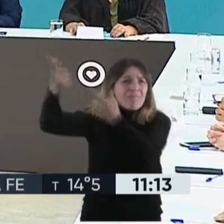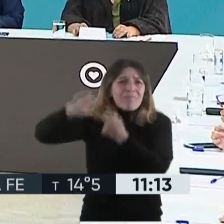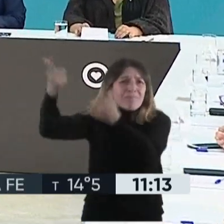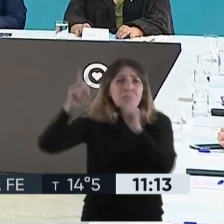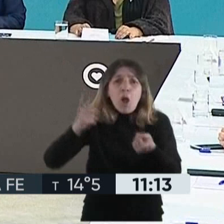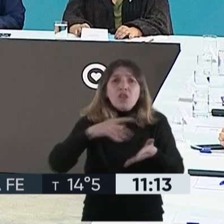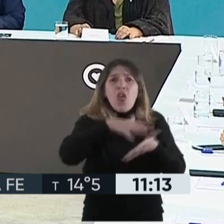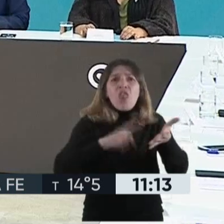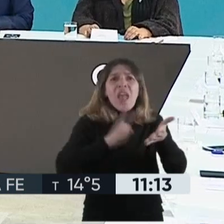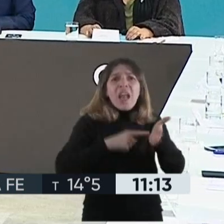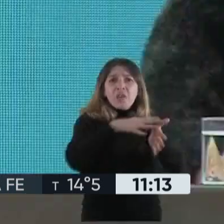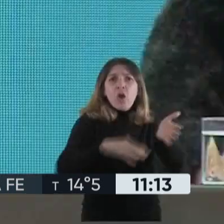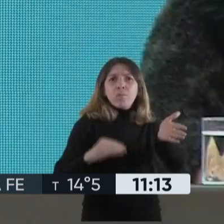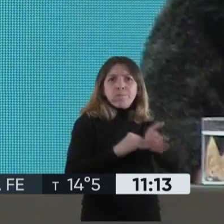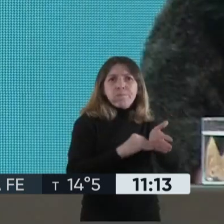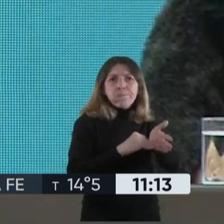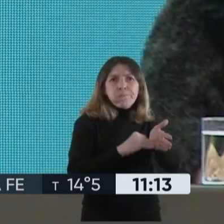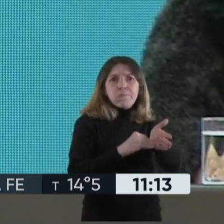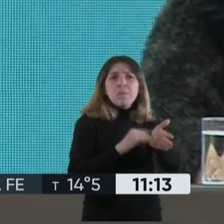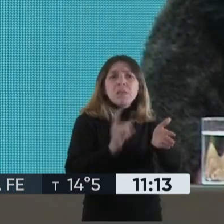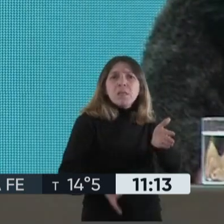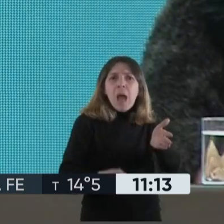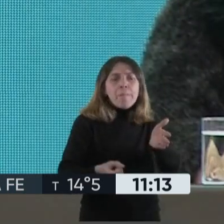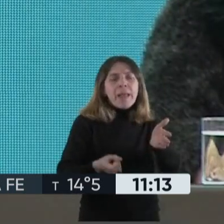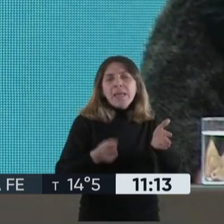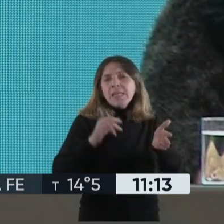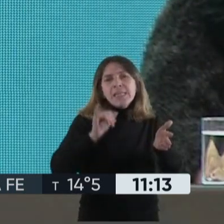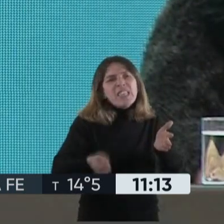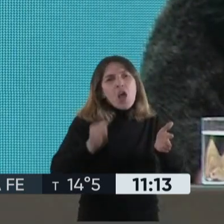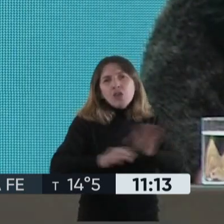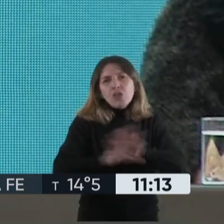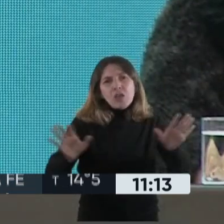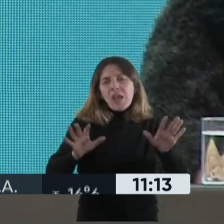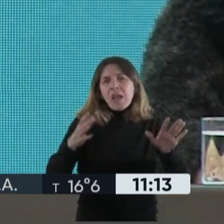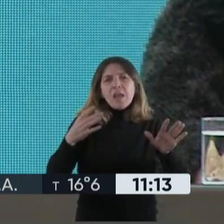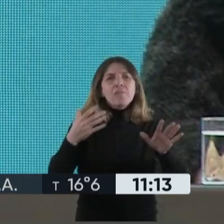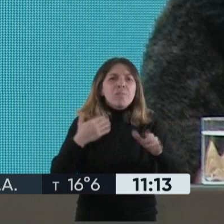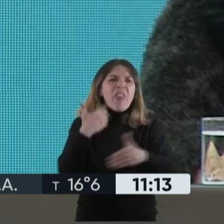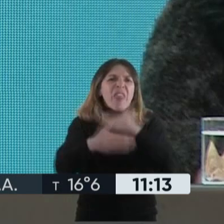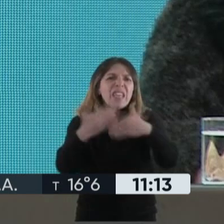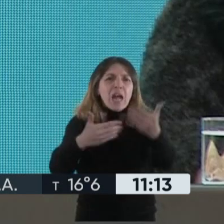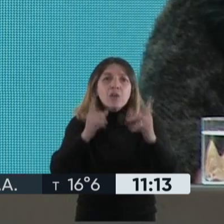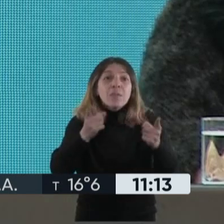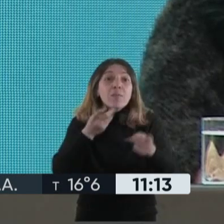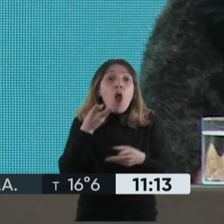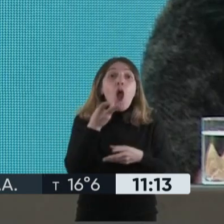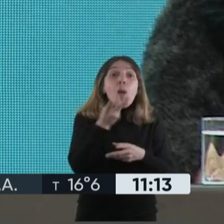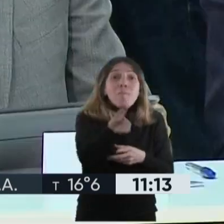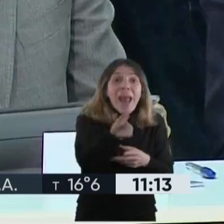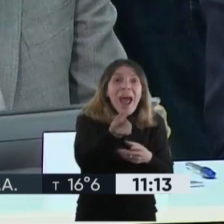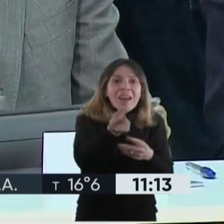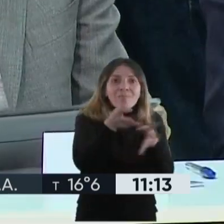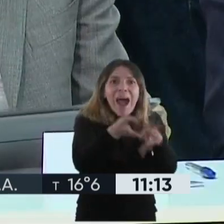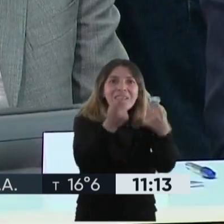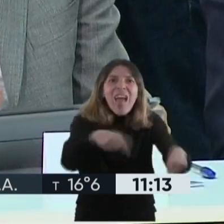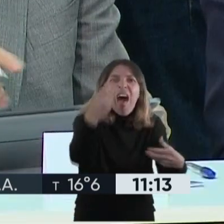en el decreto y por eso también es condición el desarrollo de regímenes de proveedores locales. Creo